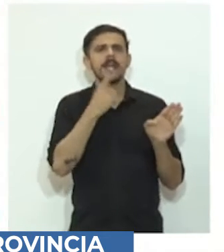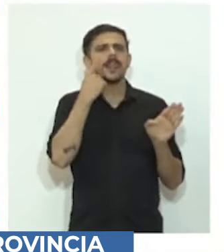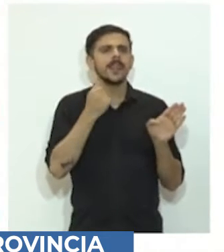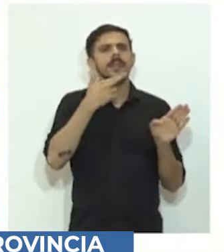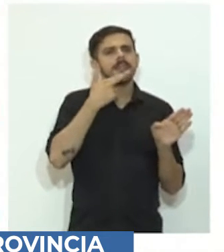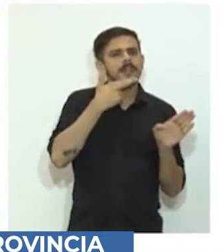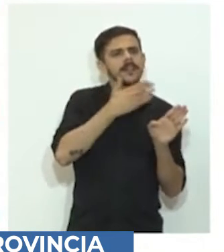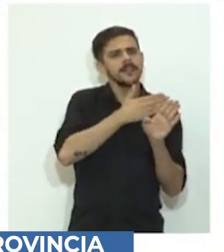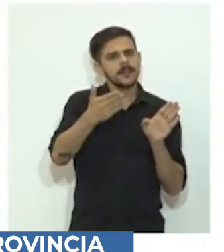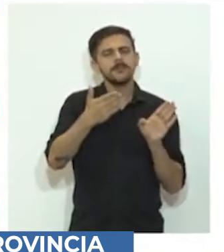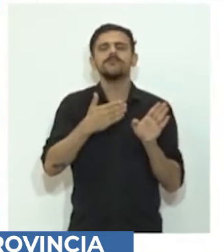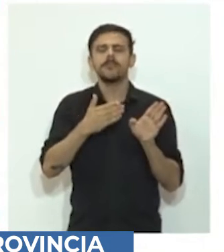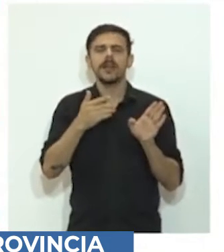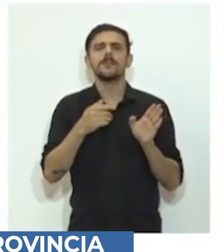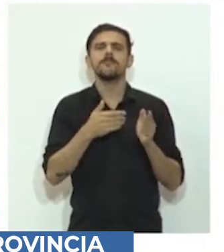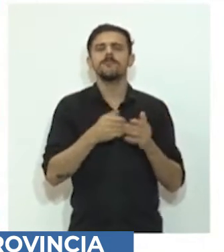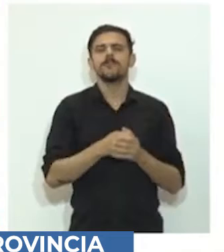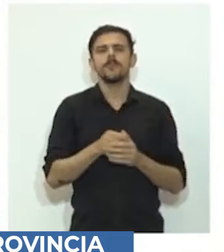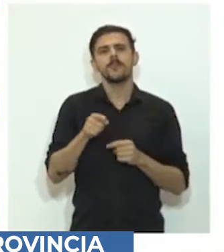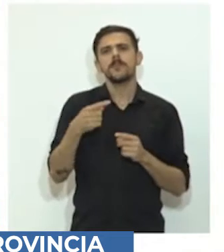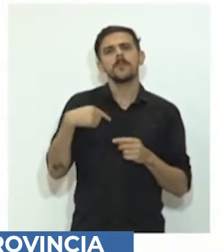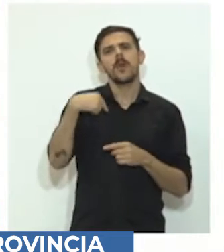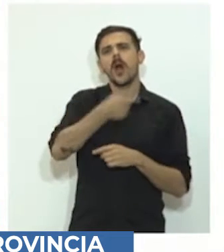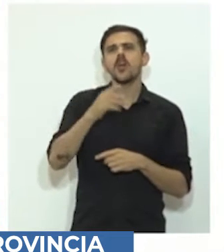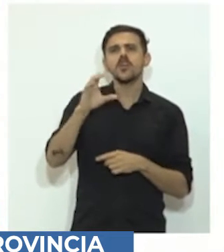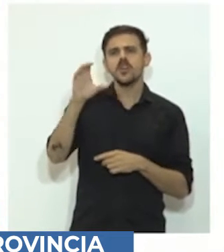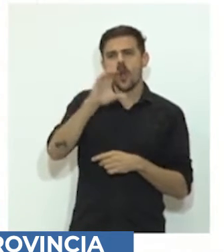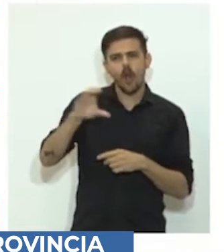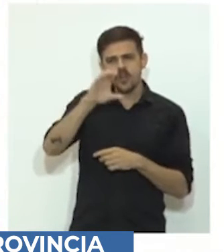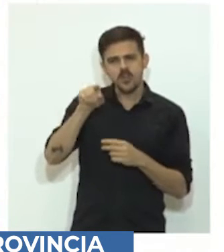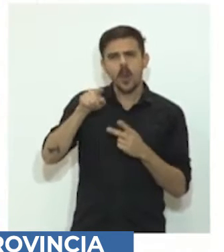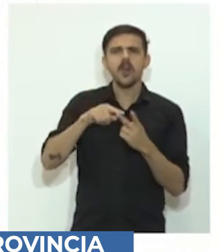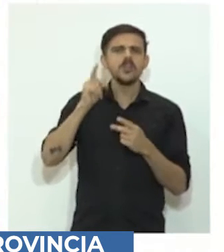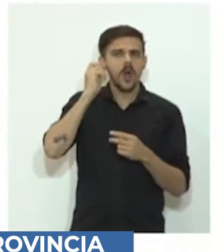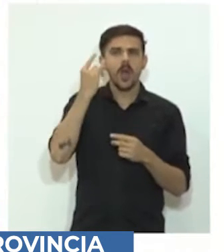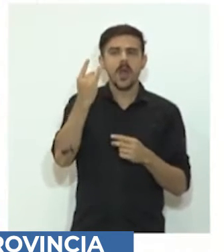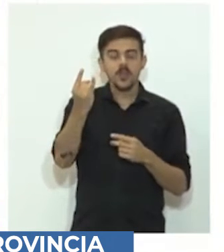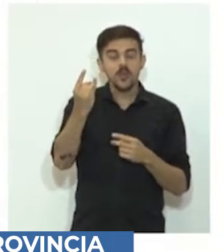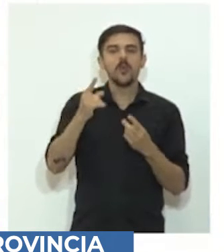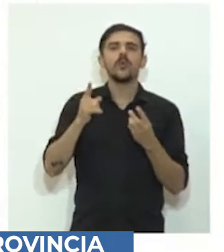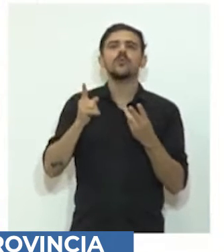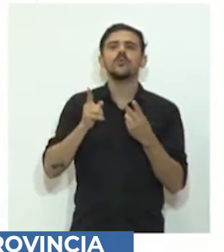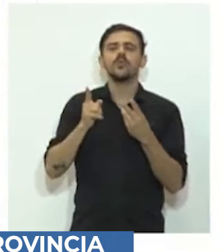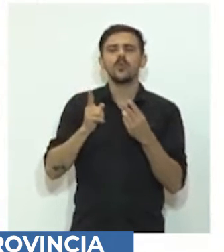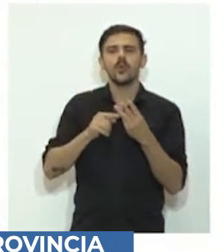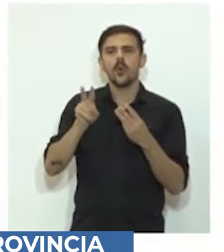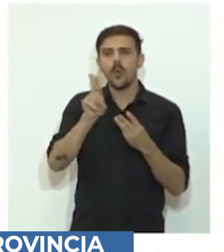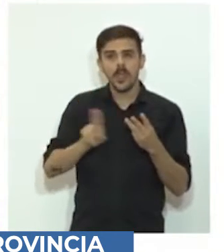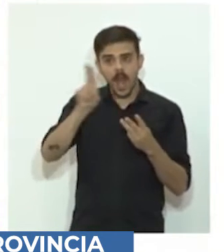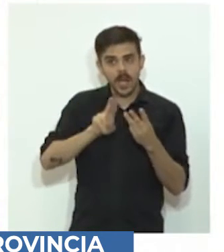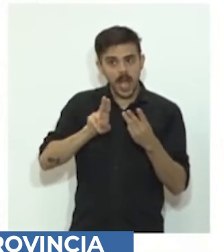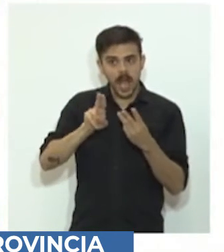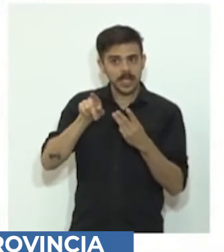anteriores con la localidad principalmente de lo que es concordia gualeguaychú y urdinarraín en el departamento de gualeguaychú